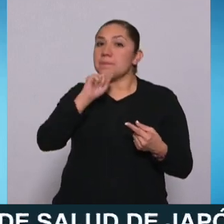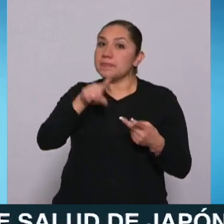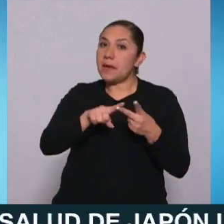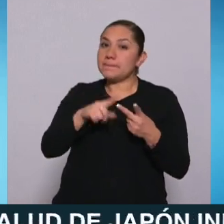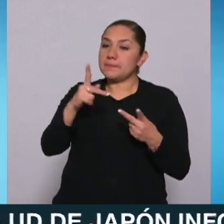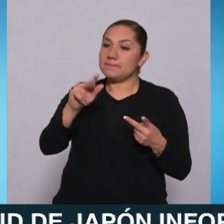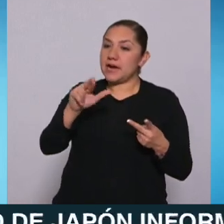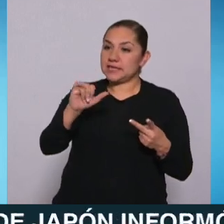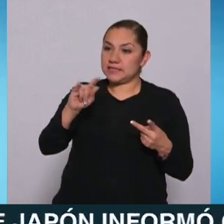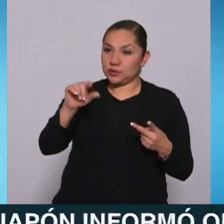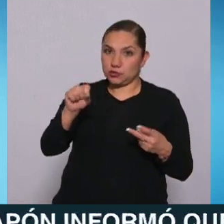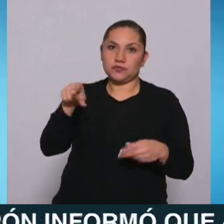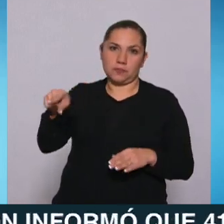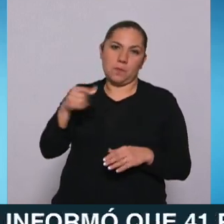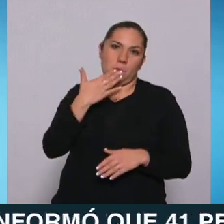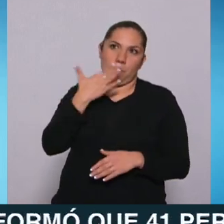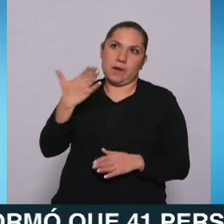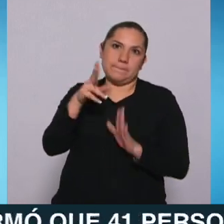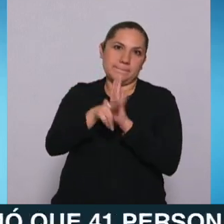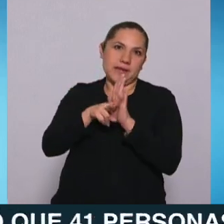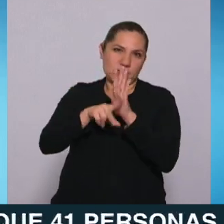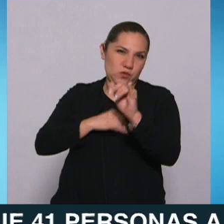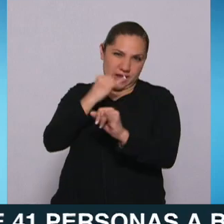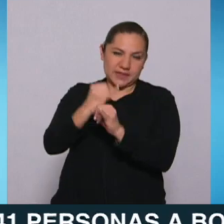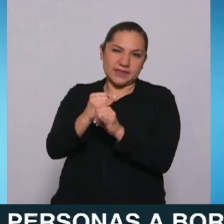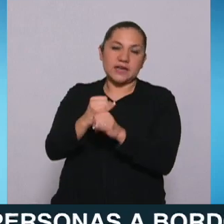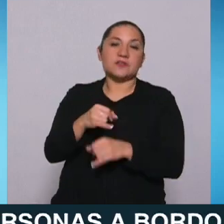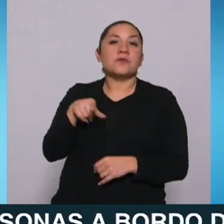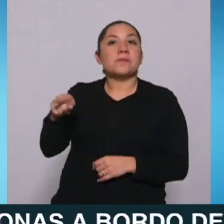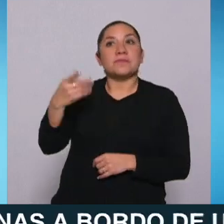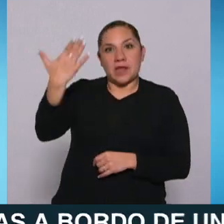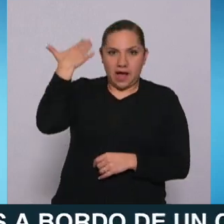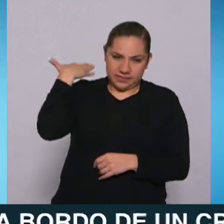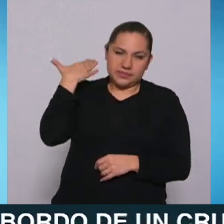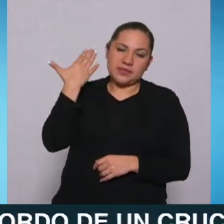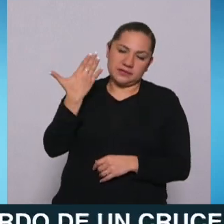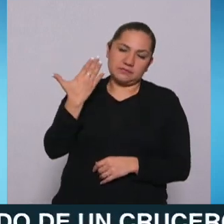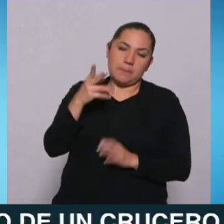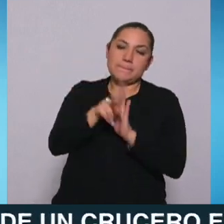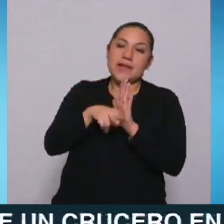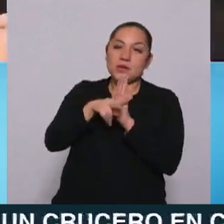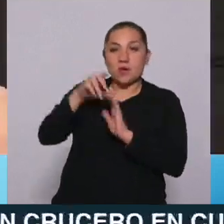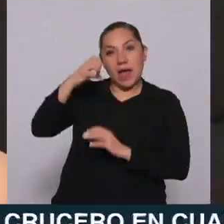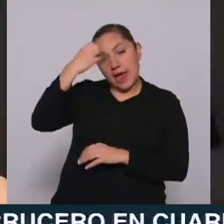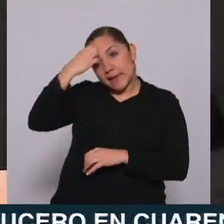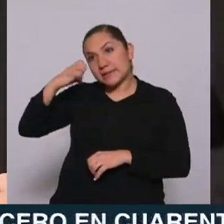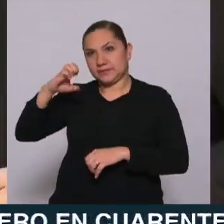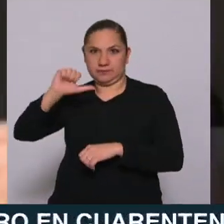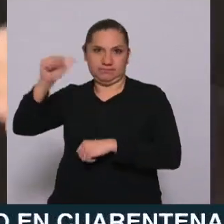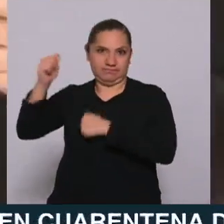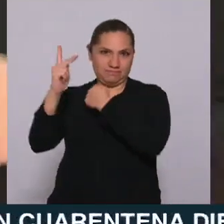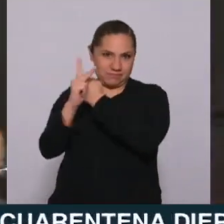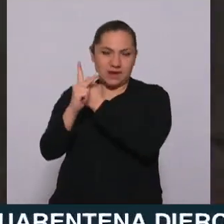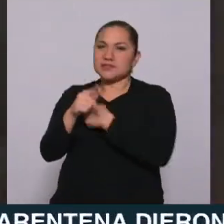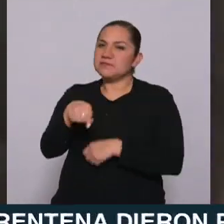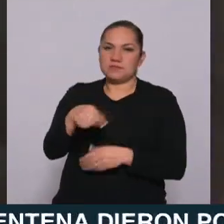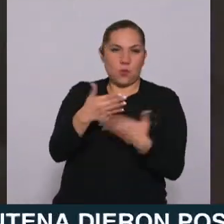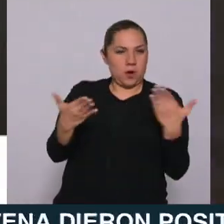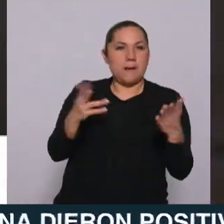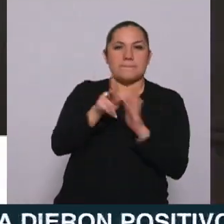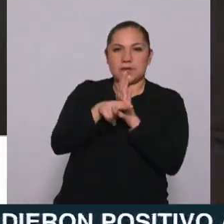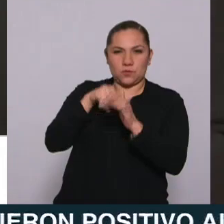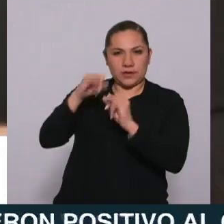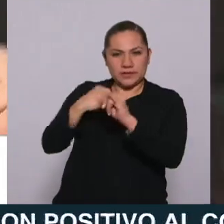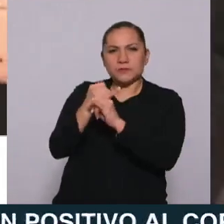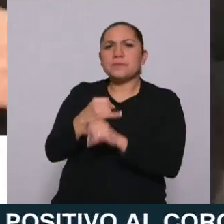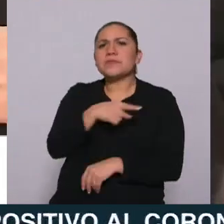mejor película internacional, que es como hasta el año pasado llamada película extranjera. Roger Deakins, mejor fotografía. Joker,